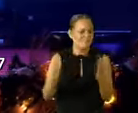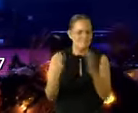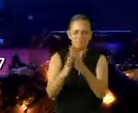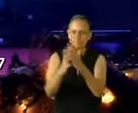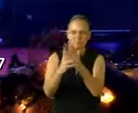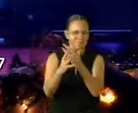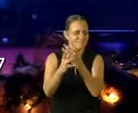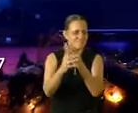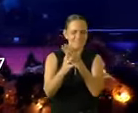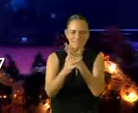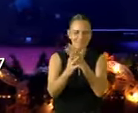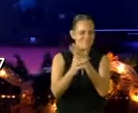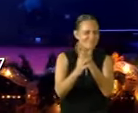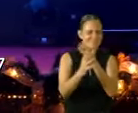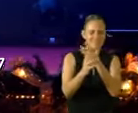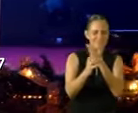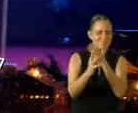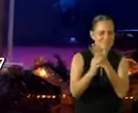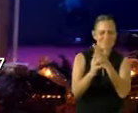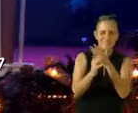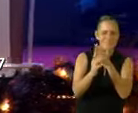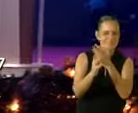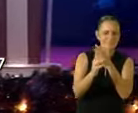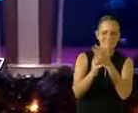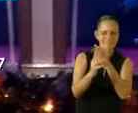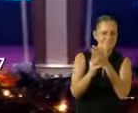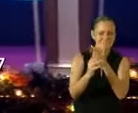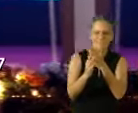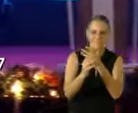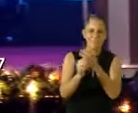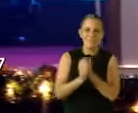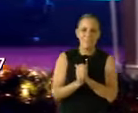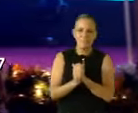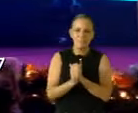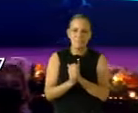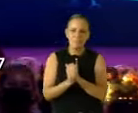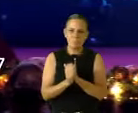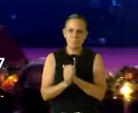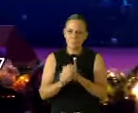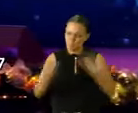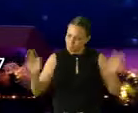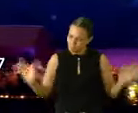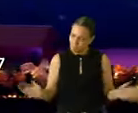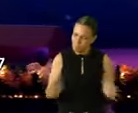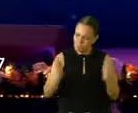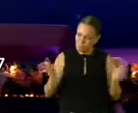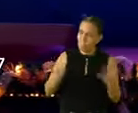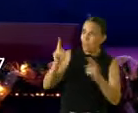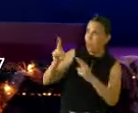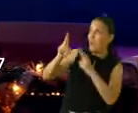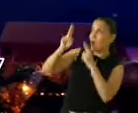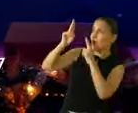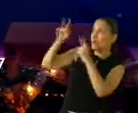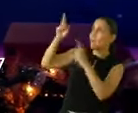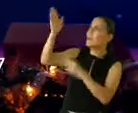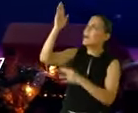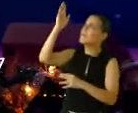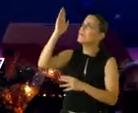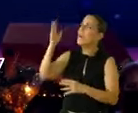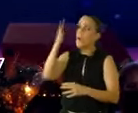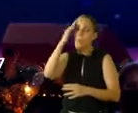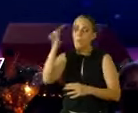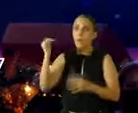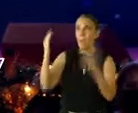Oh, Reba, sí, Amandalaya. Así que vamos a honrar a Dios, porque hay puertas que todavía no se han abierto, que se va. Ahí